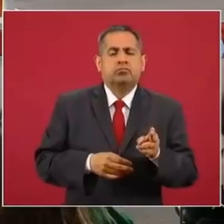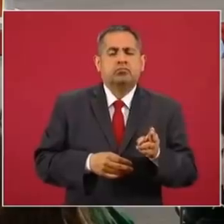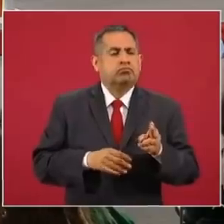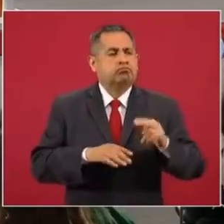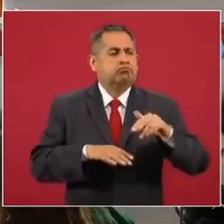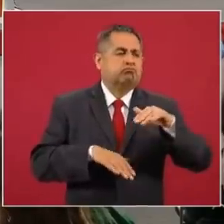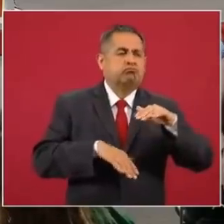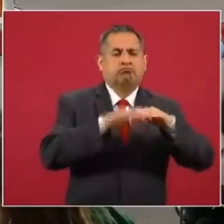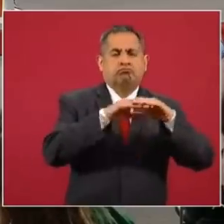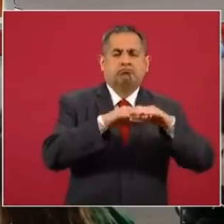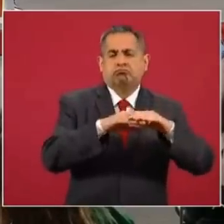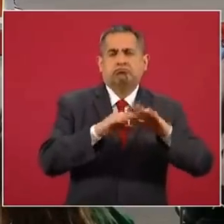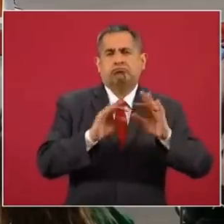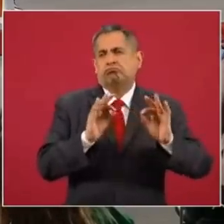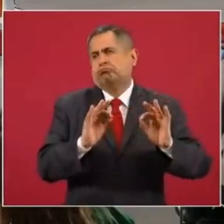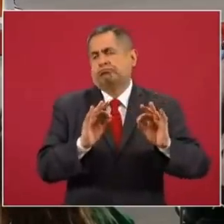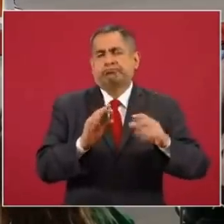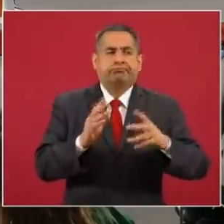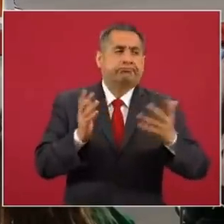con